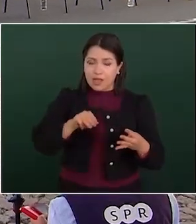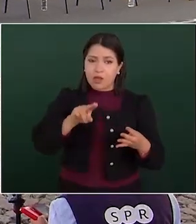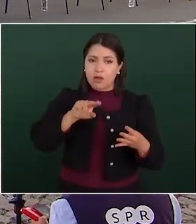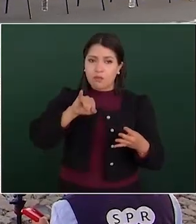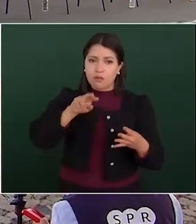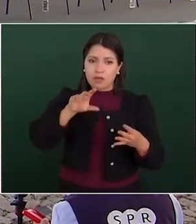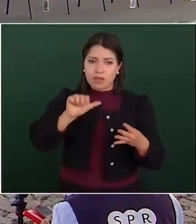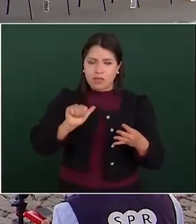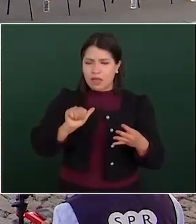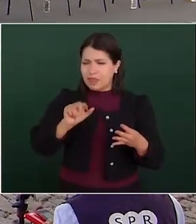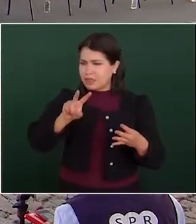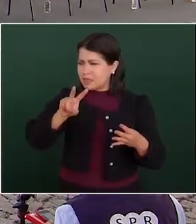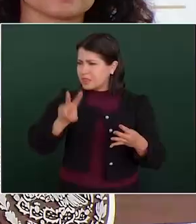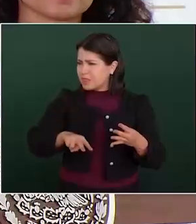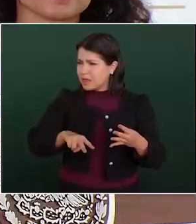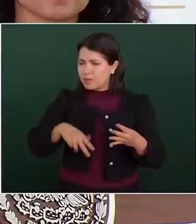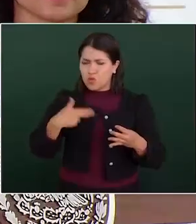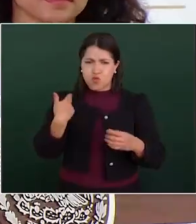incorruptible,